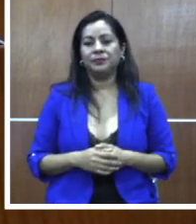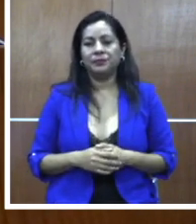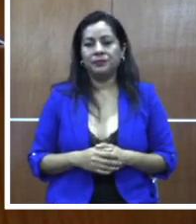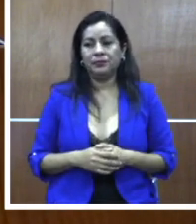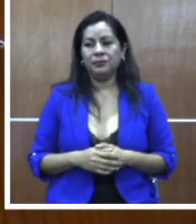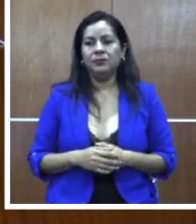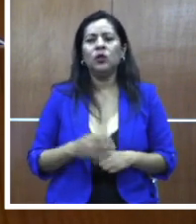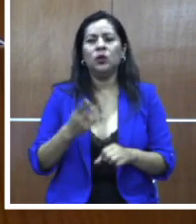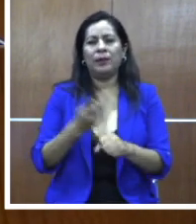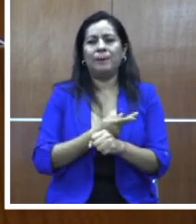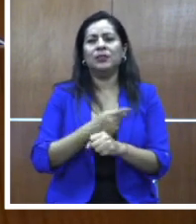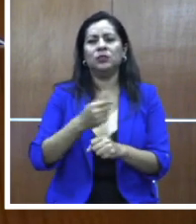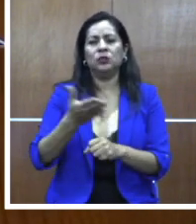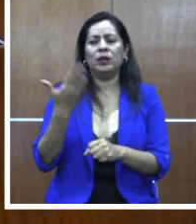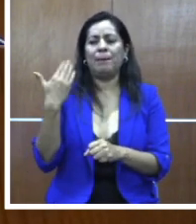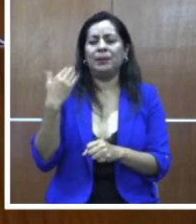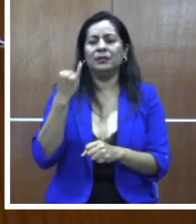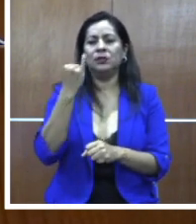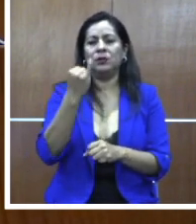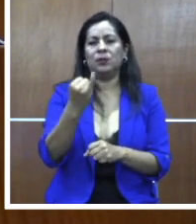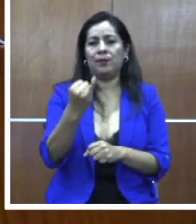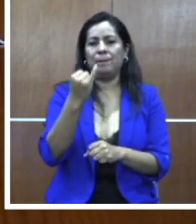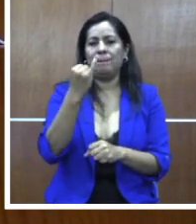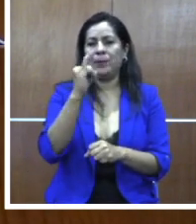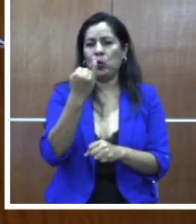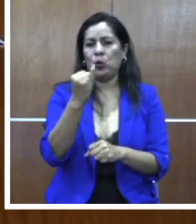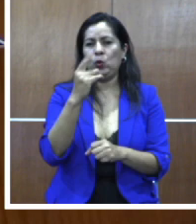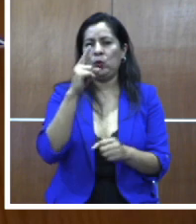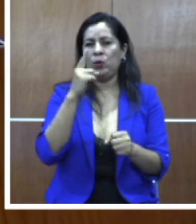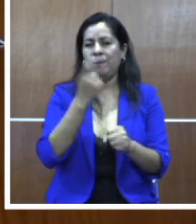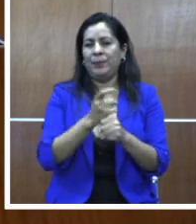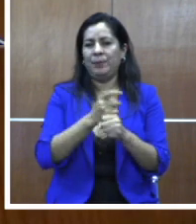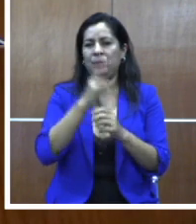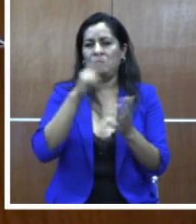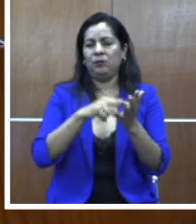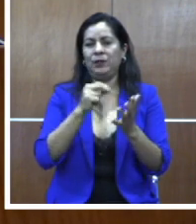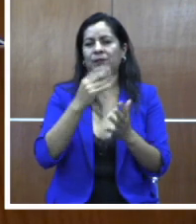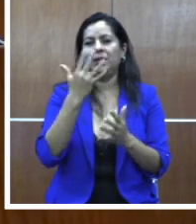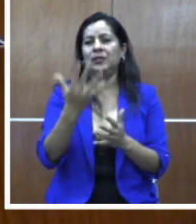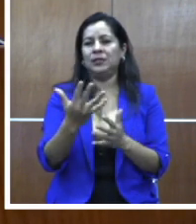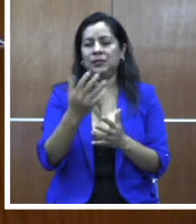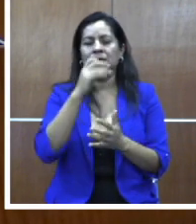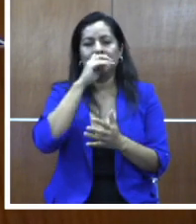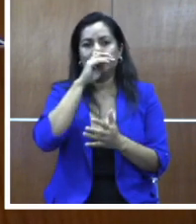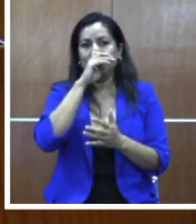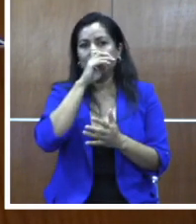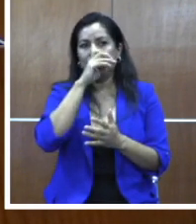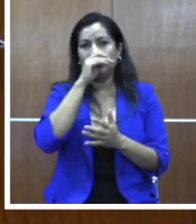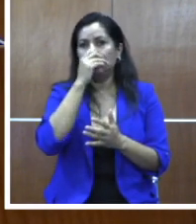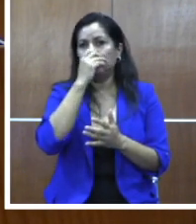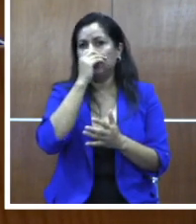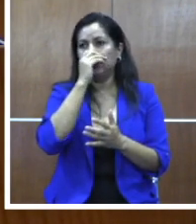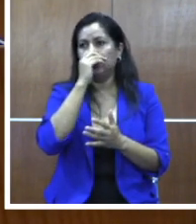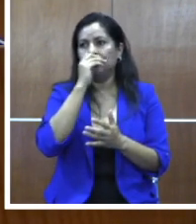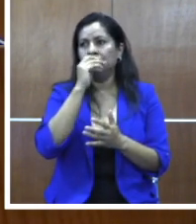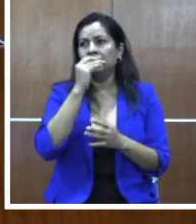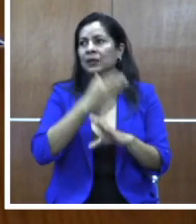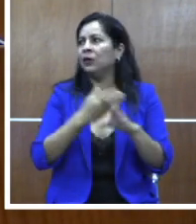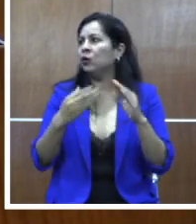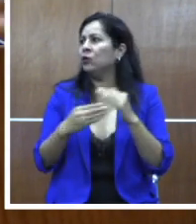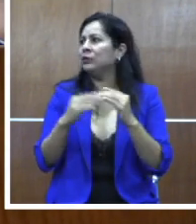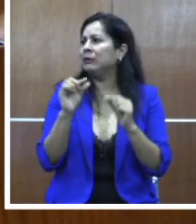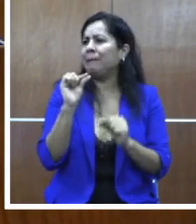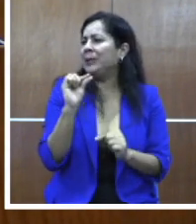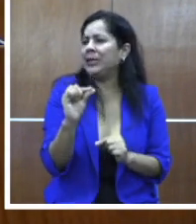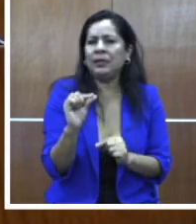Lo ocurrido el pasado 1 de junio del 2025 no es un hecho menor,